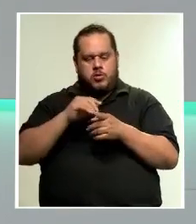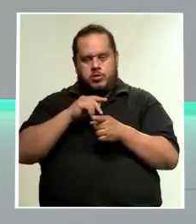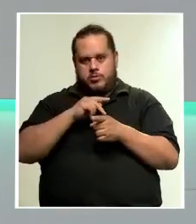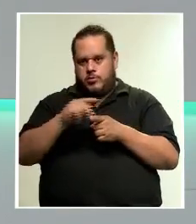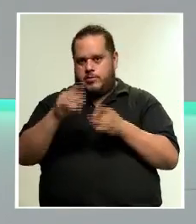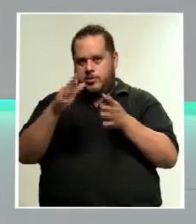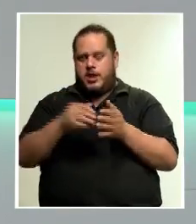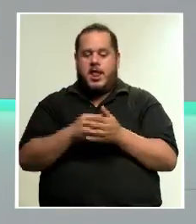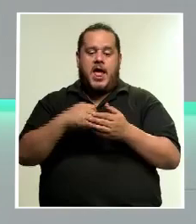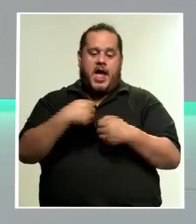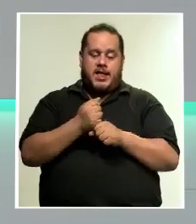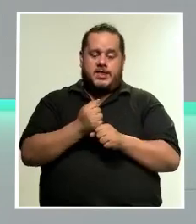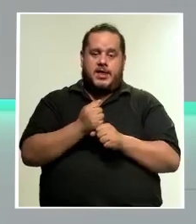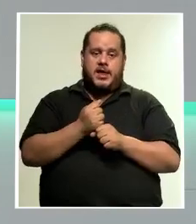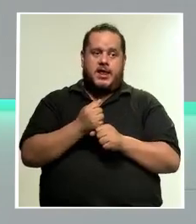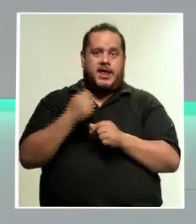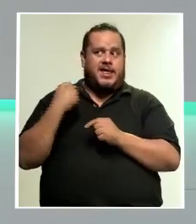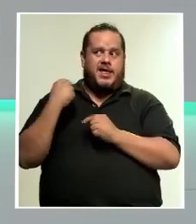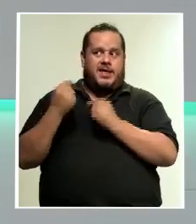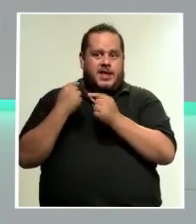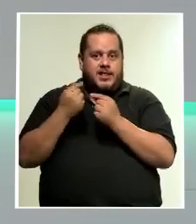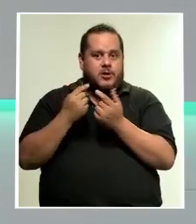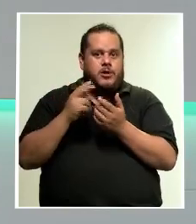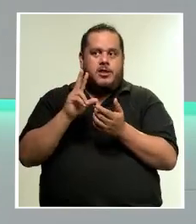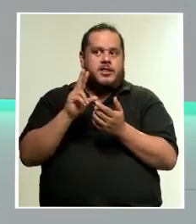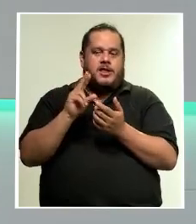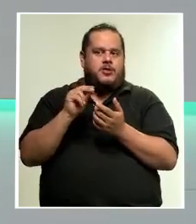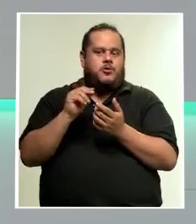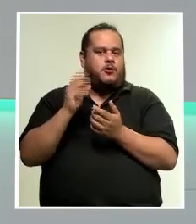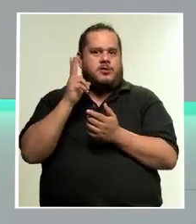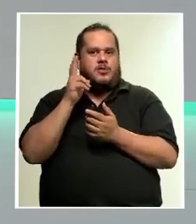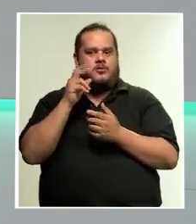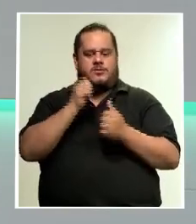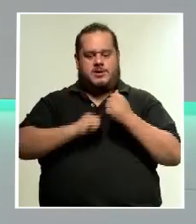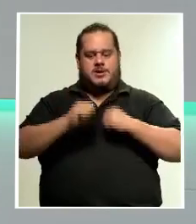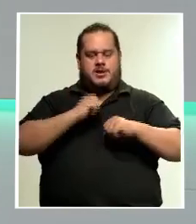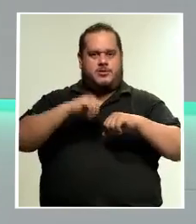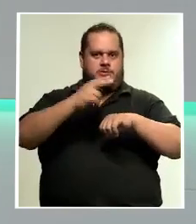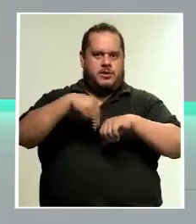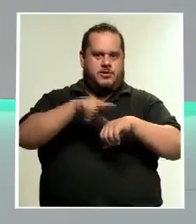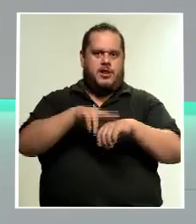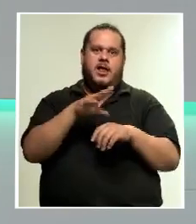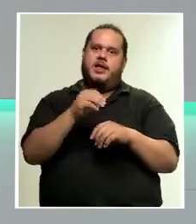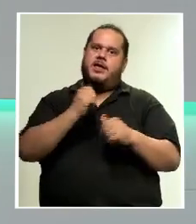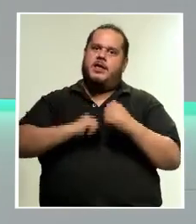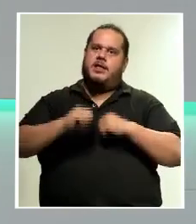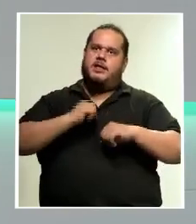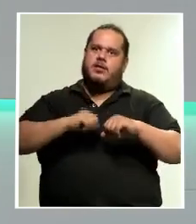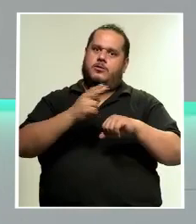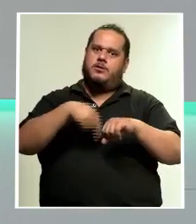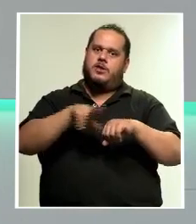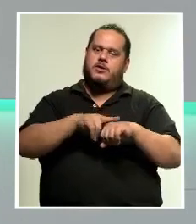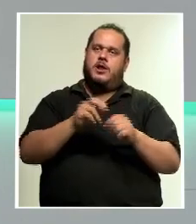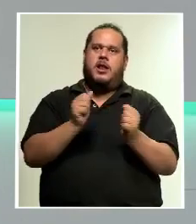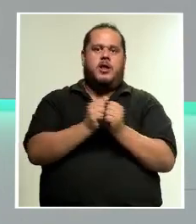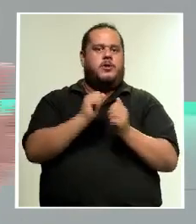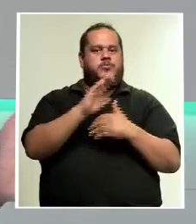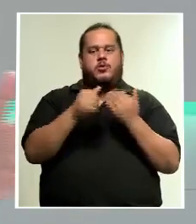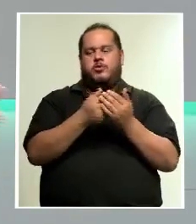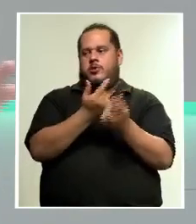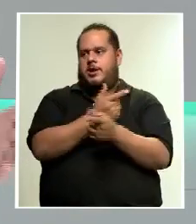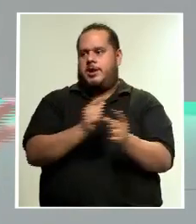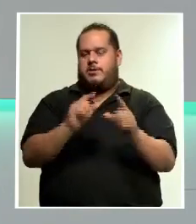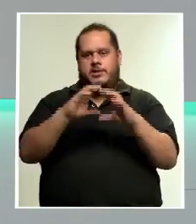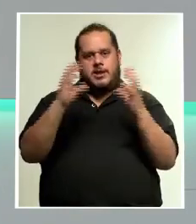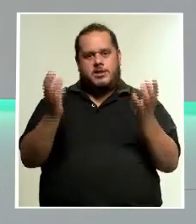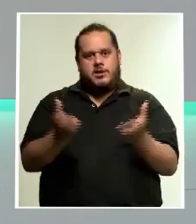interpretan géneros musicales que no es tan usual que se escuche en el Teatro Nacional. Y el Teatro Nacional, con toda la libertad del